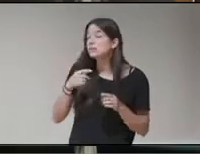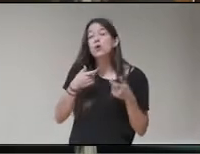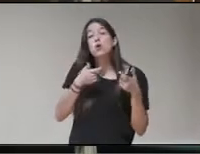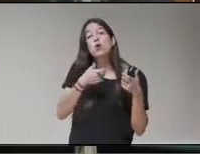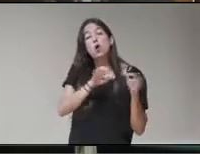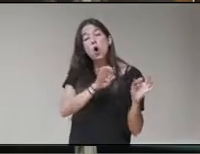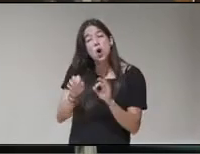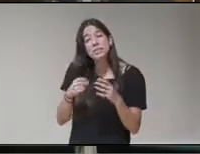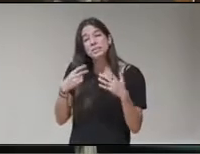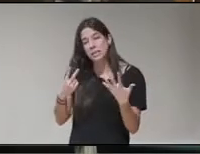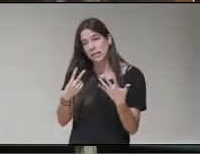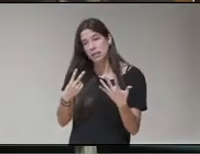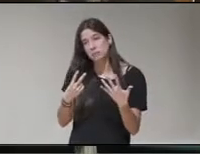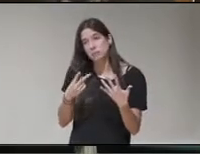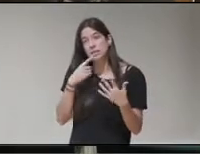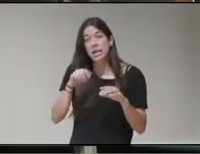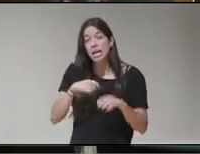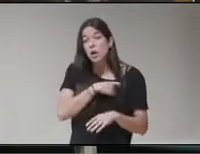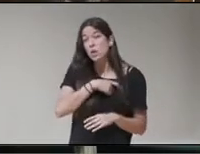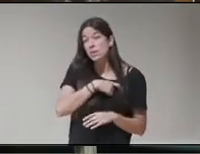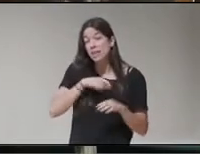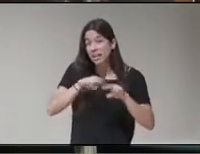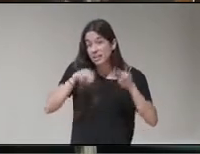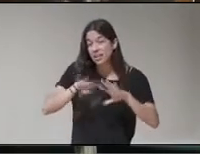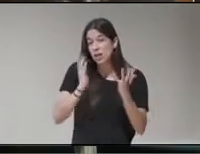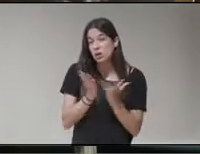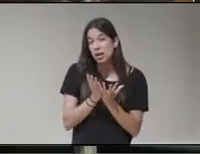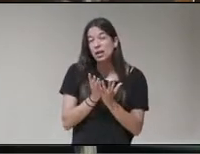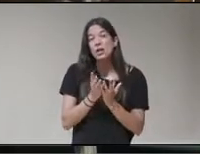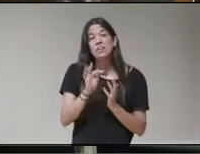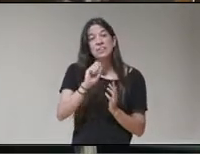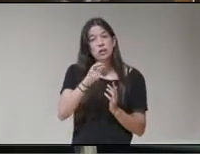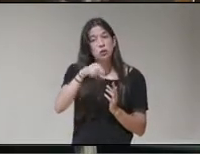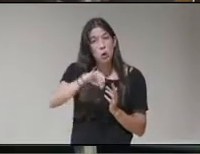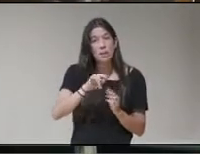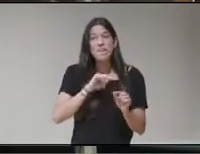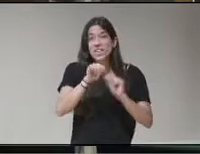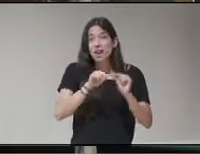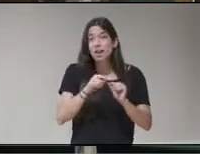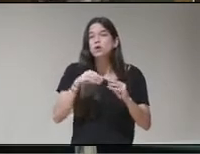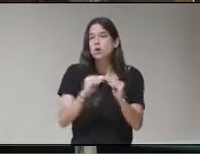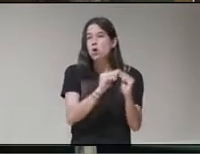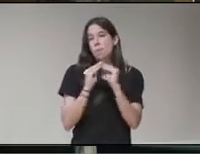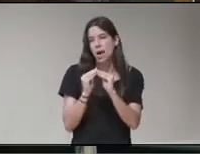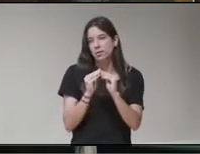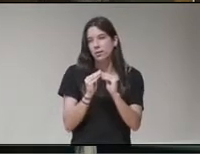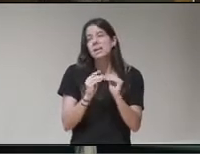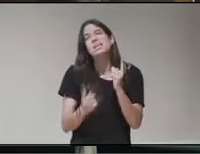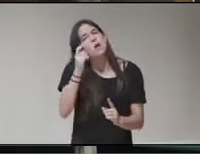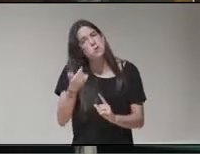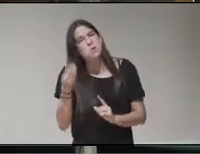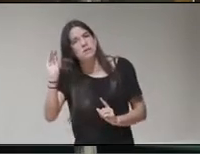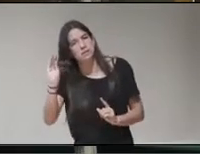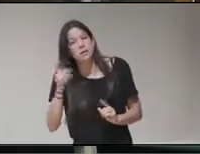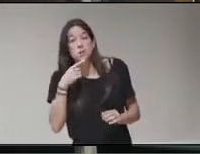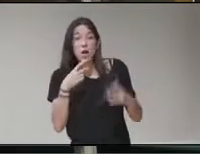reconoce el Comité Internacional de Taxonomía Viral y alguno más. Pero esos 7 salen, y salen bien. Pero lo que a mí me